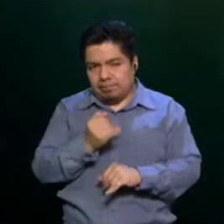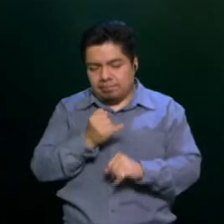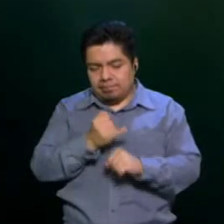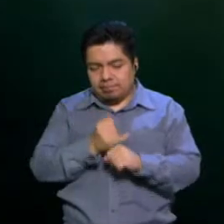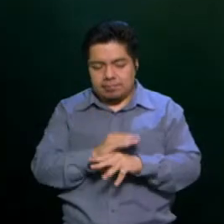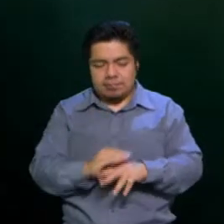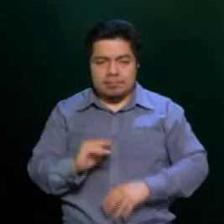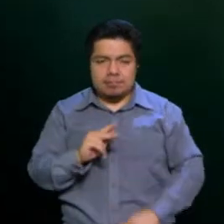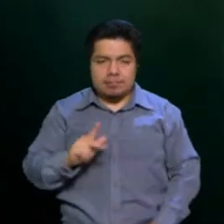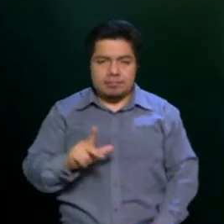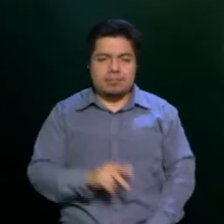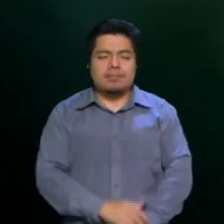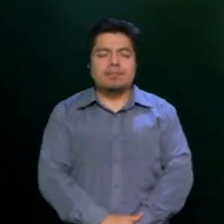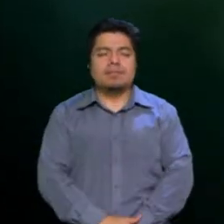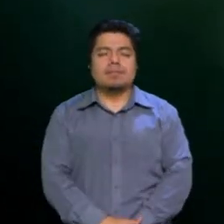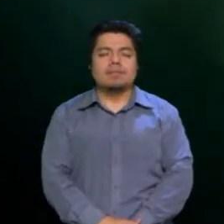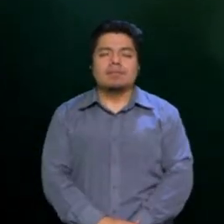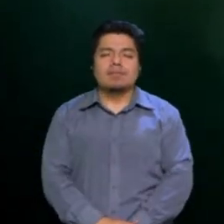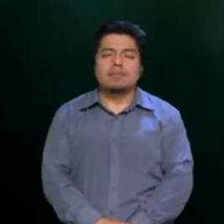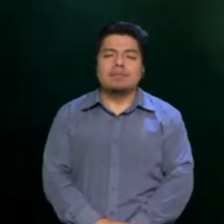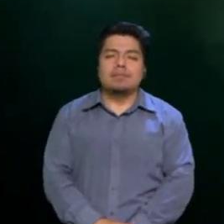digital.